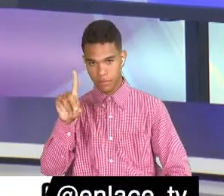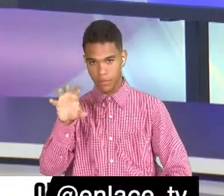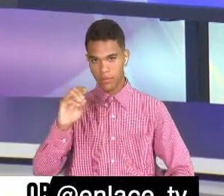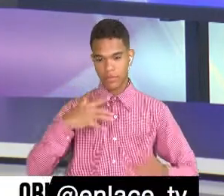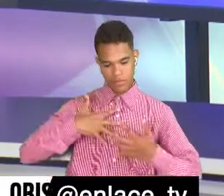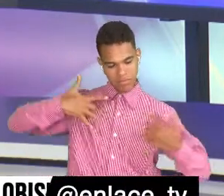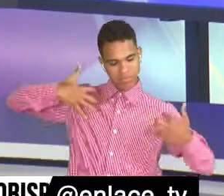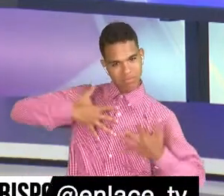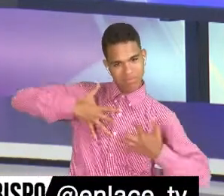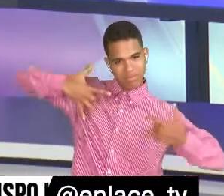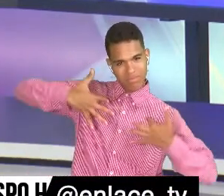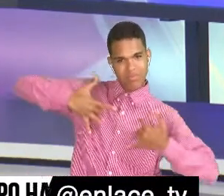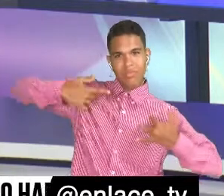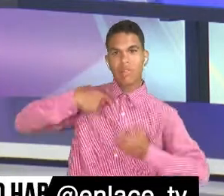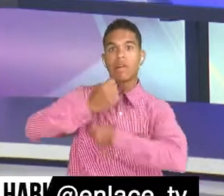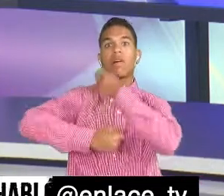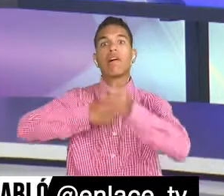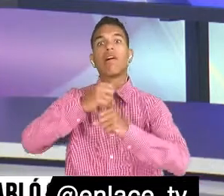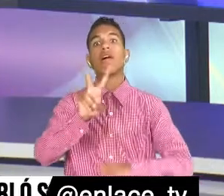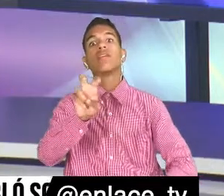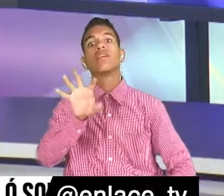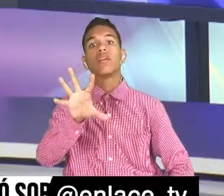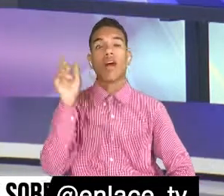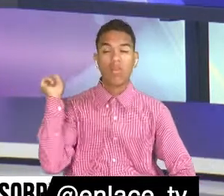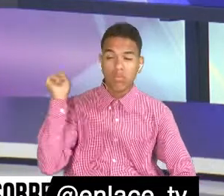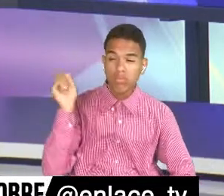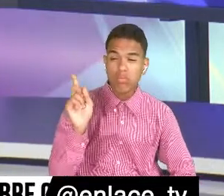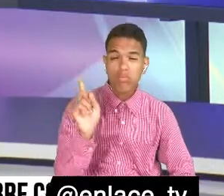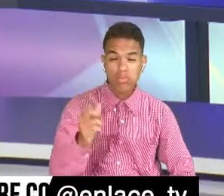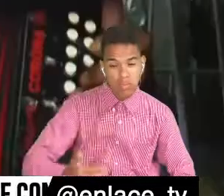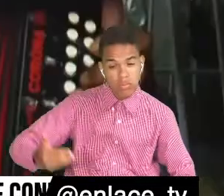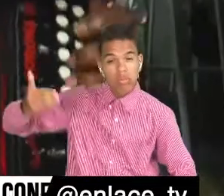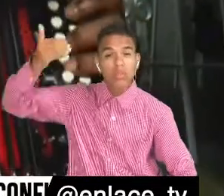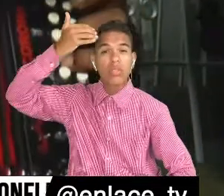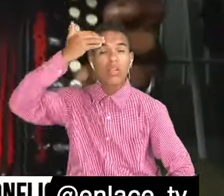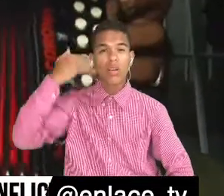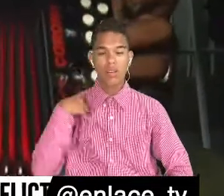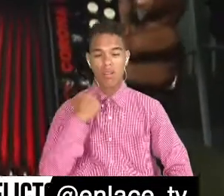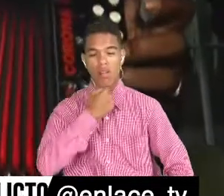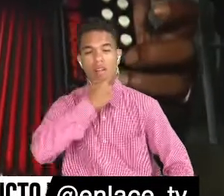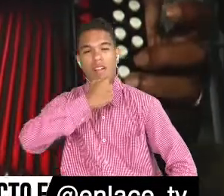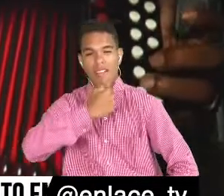ciudad, el Poli le compuso un canto a esta tierra petrolera.